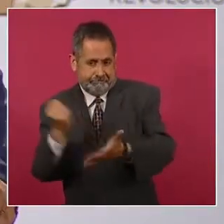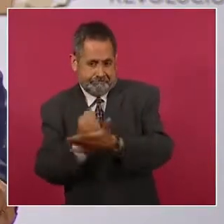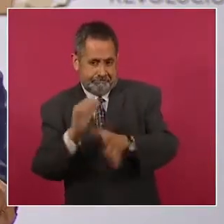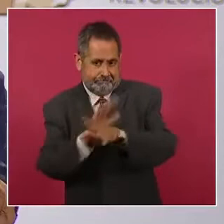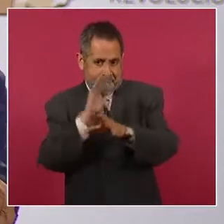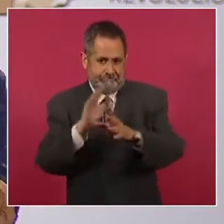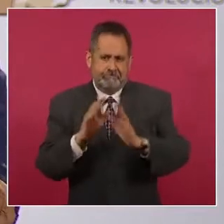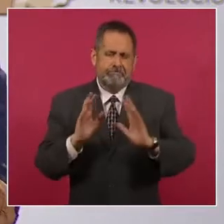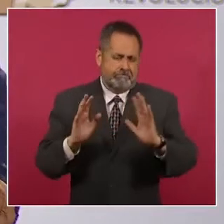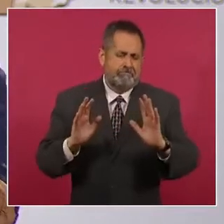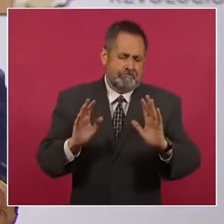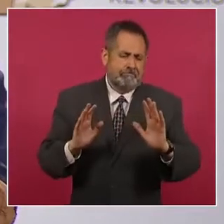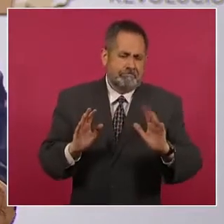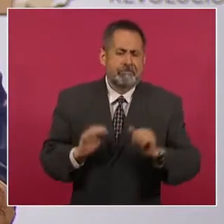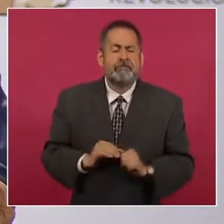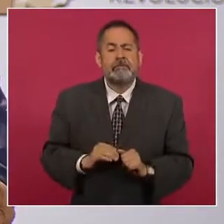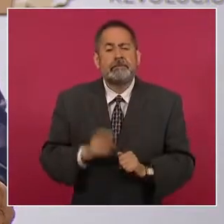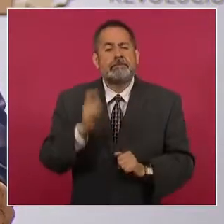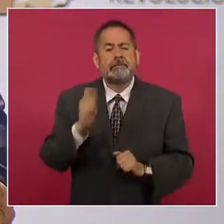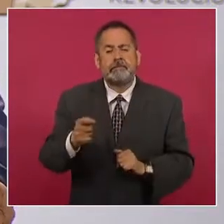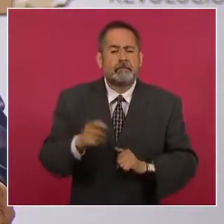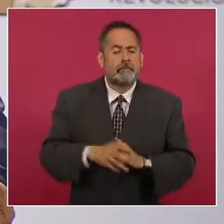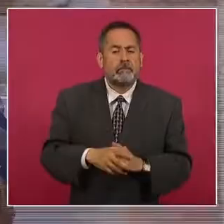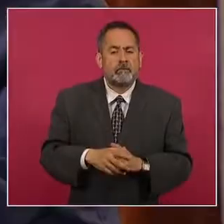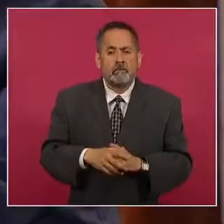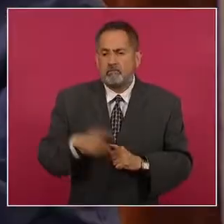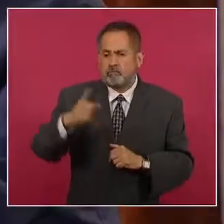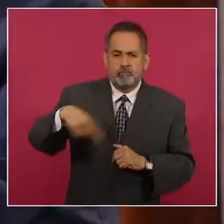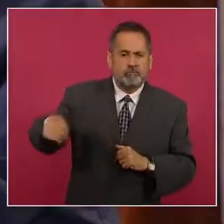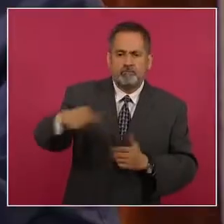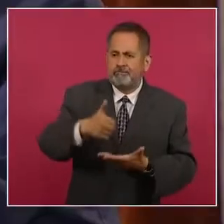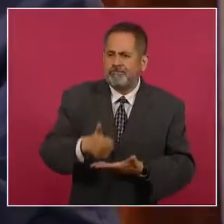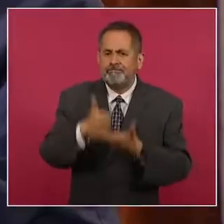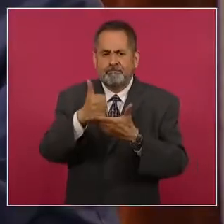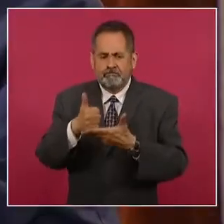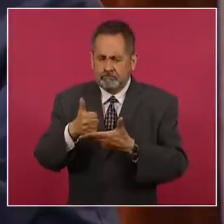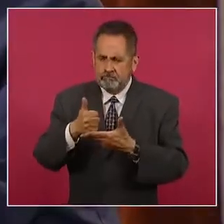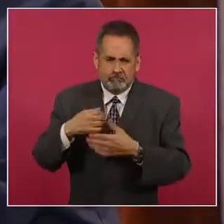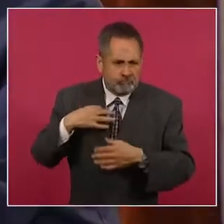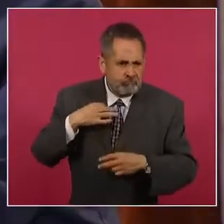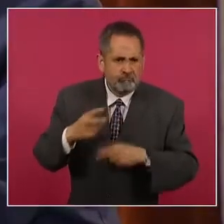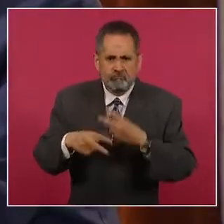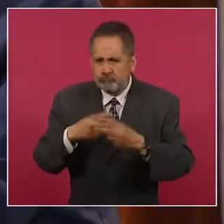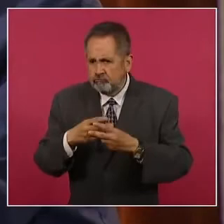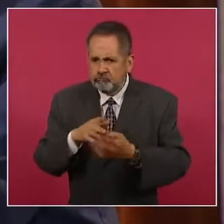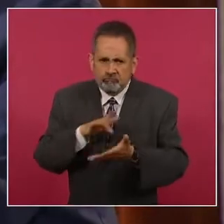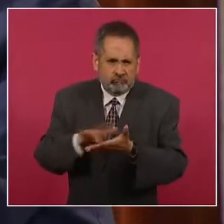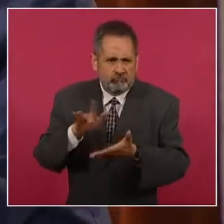hasta ahora su contribución en